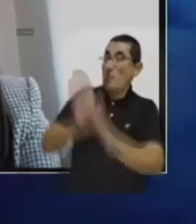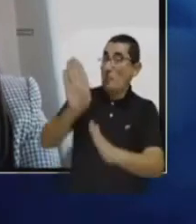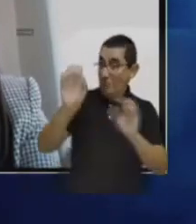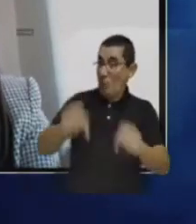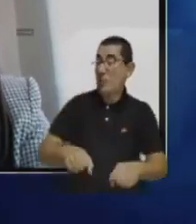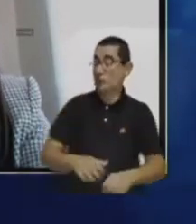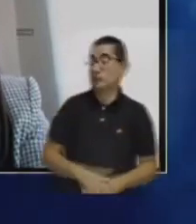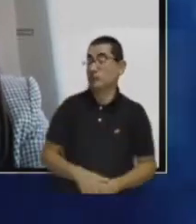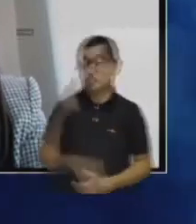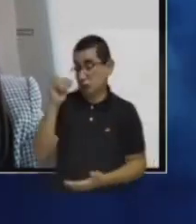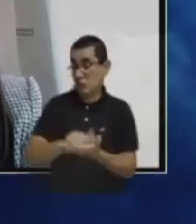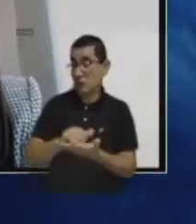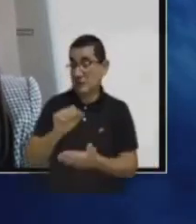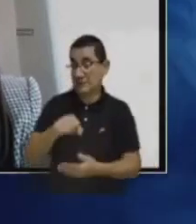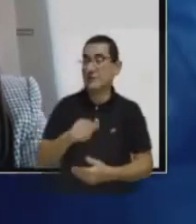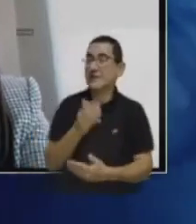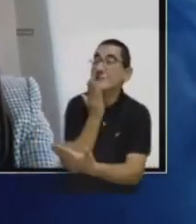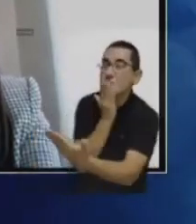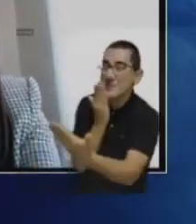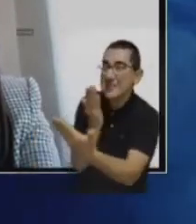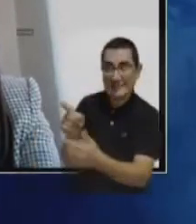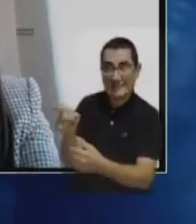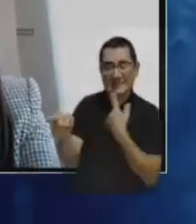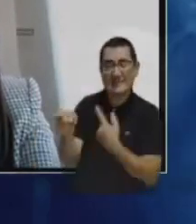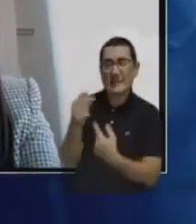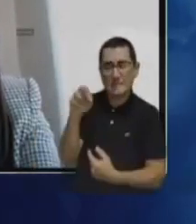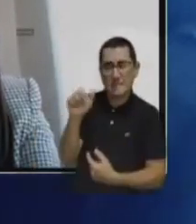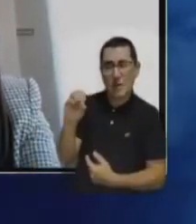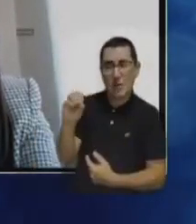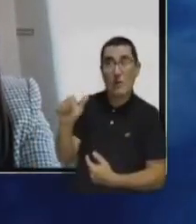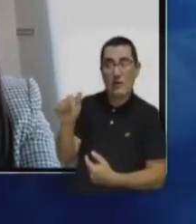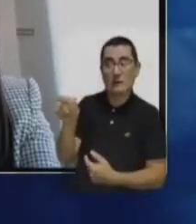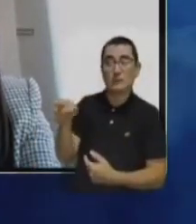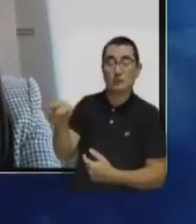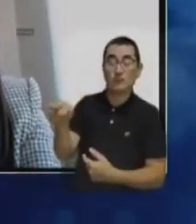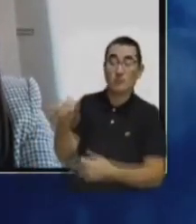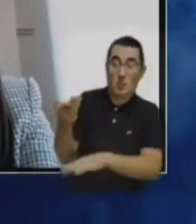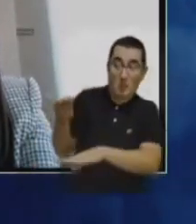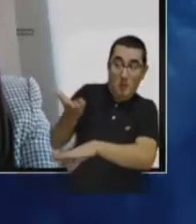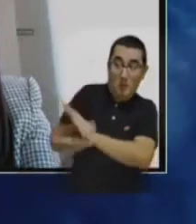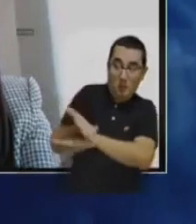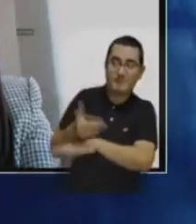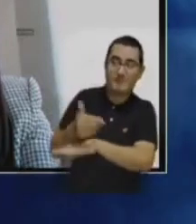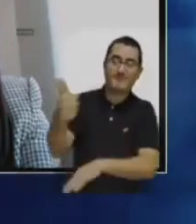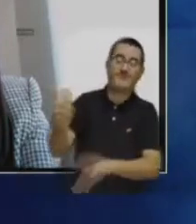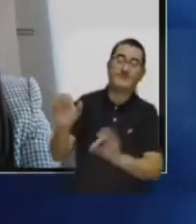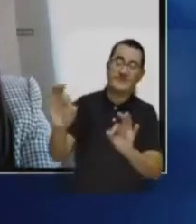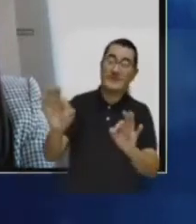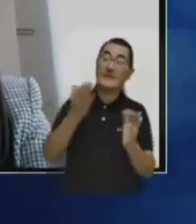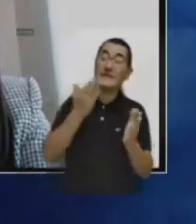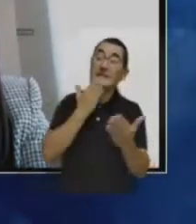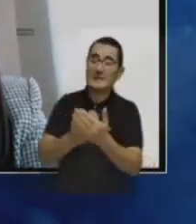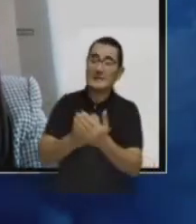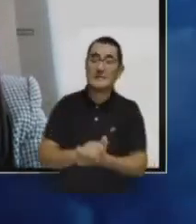queda claro el mensaje IoT, ¿no? La apuesta por IoT. Santiago, te doy la palabra.